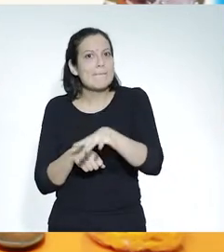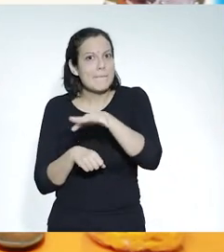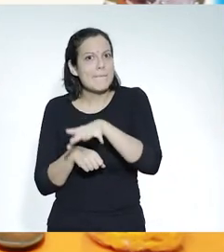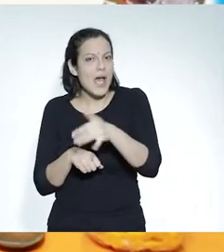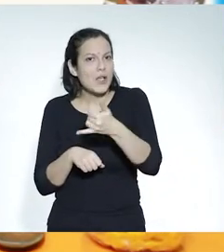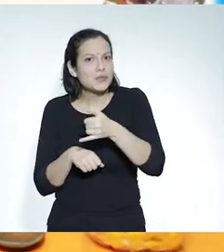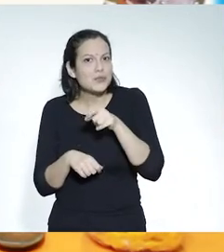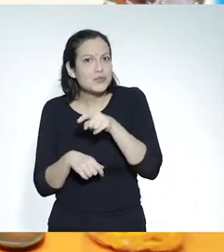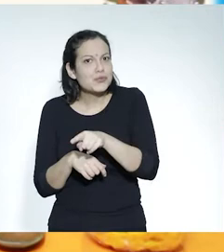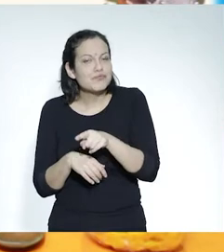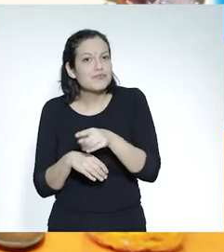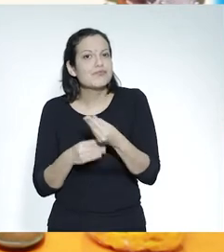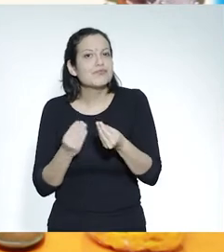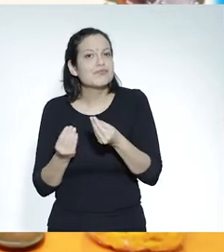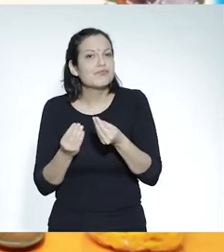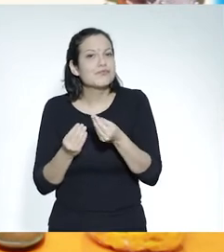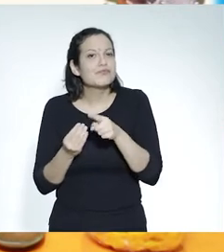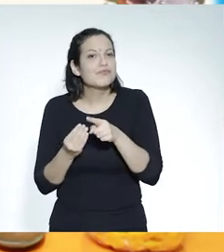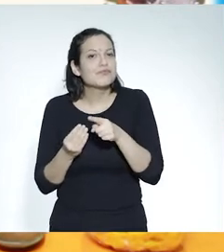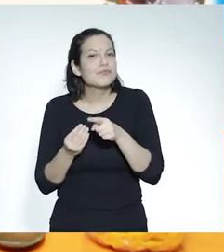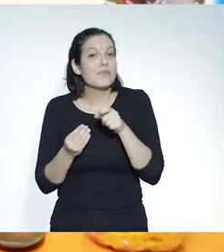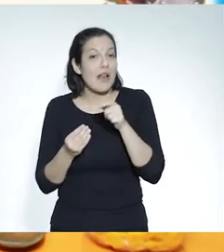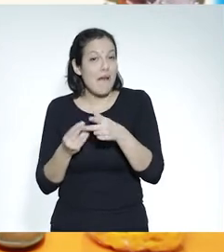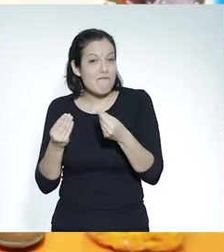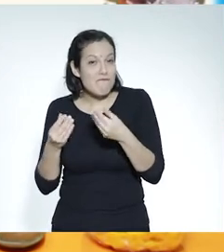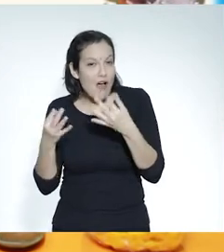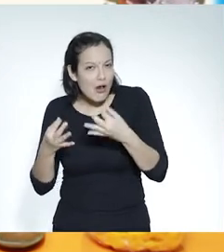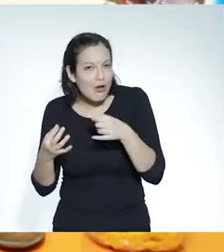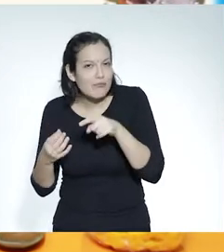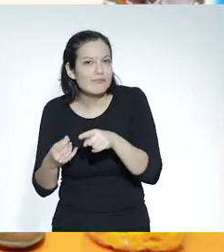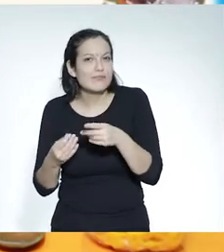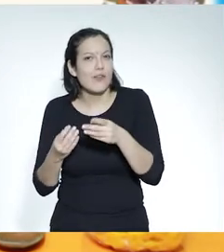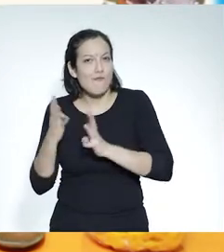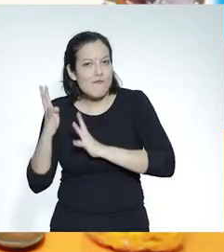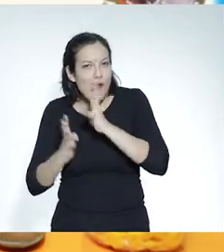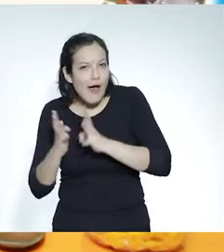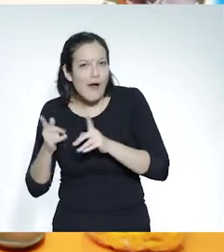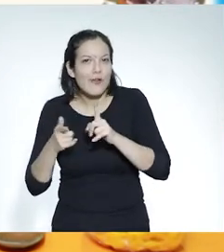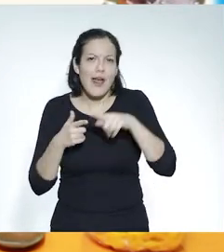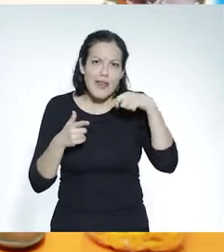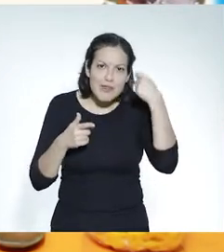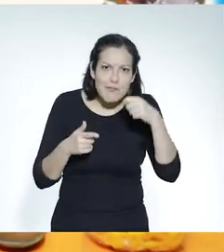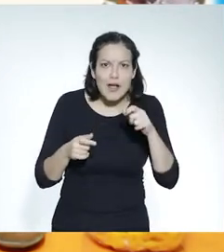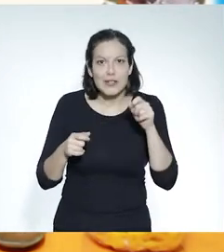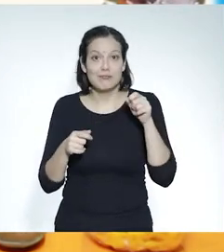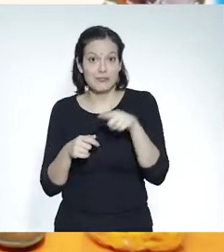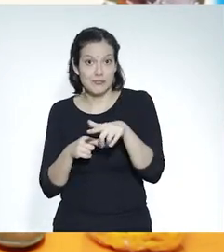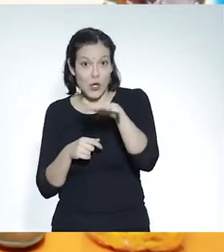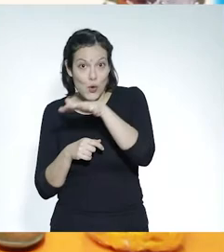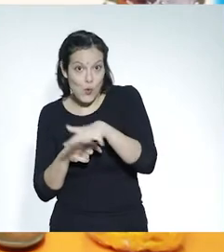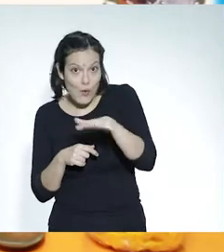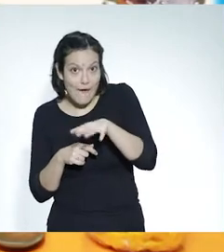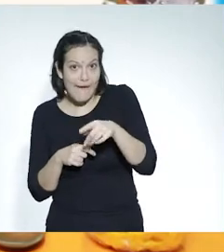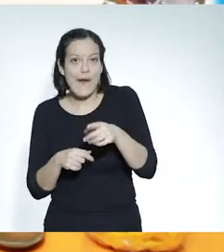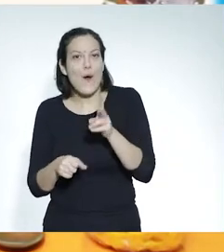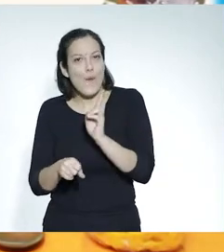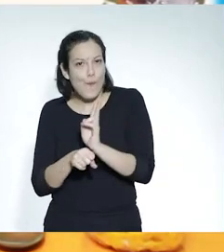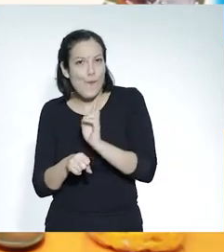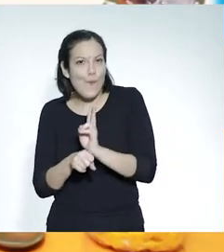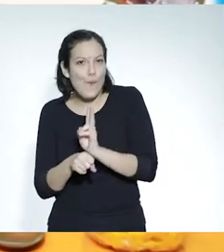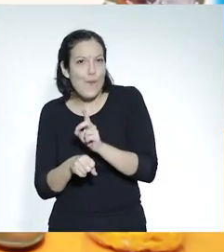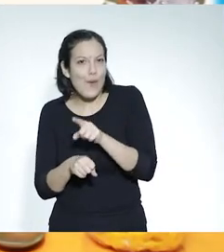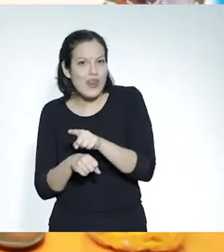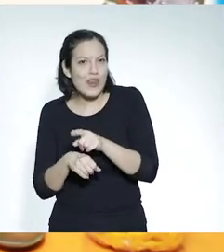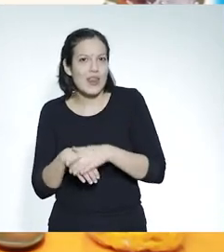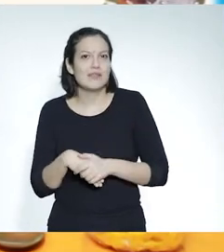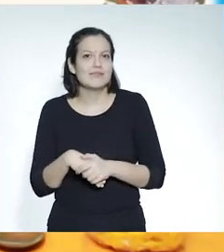espacio físico al que, por su gran valor en flora, en fauna autóctona, se la cuida